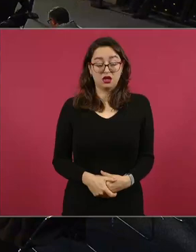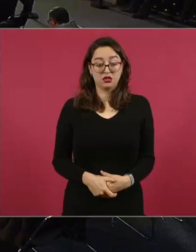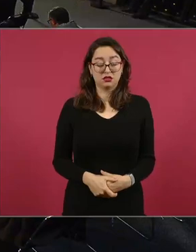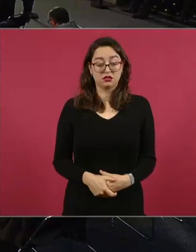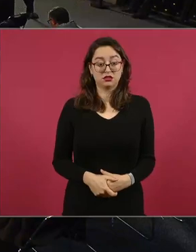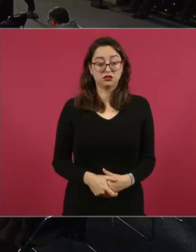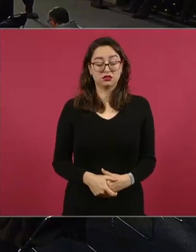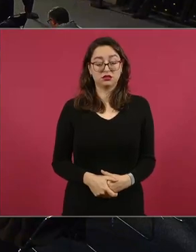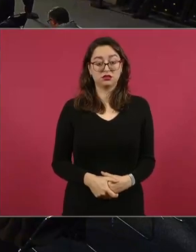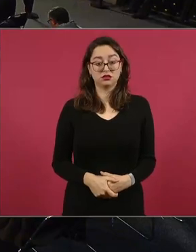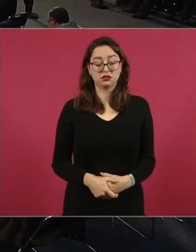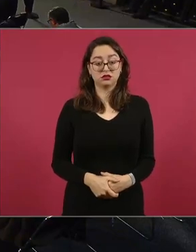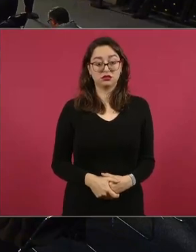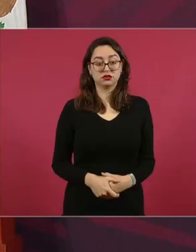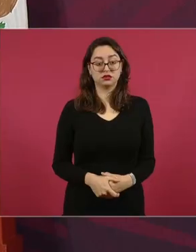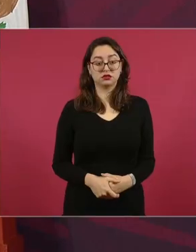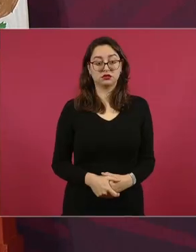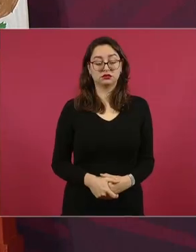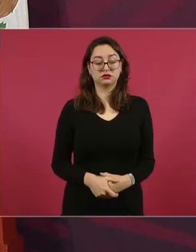Van a ver.